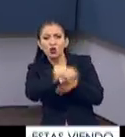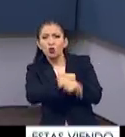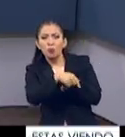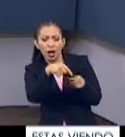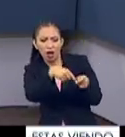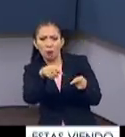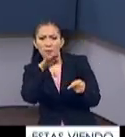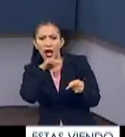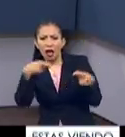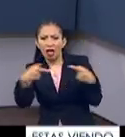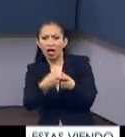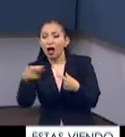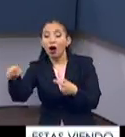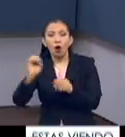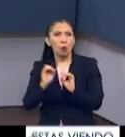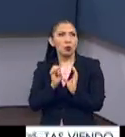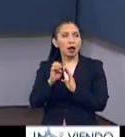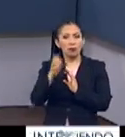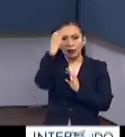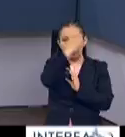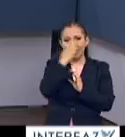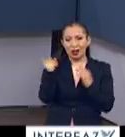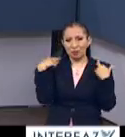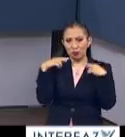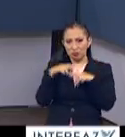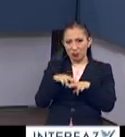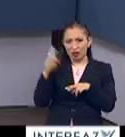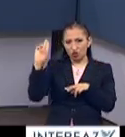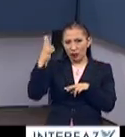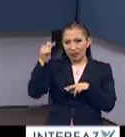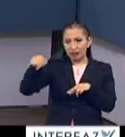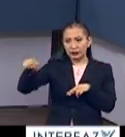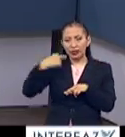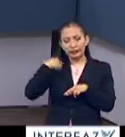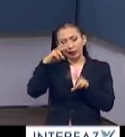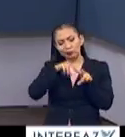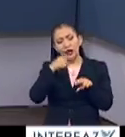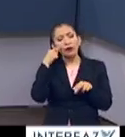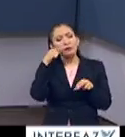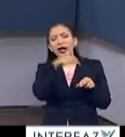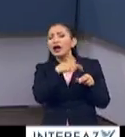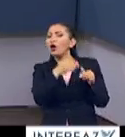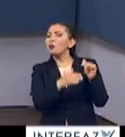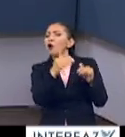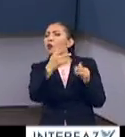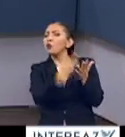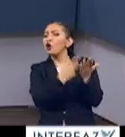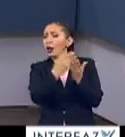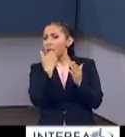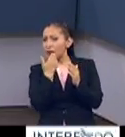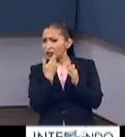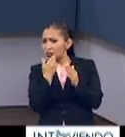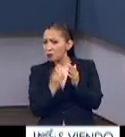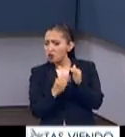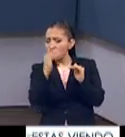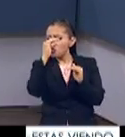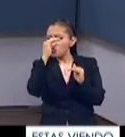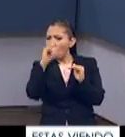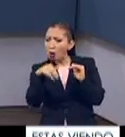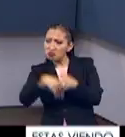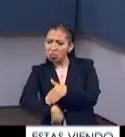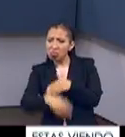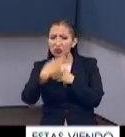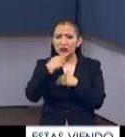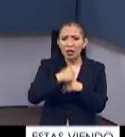datos. Claro. O evaluadores, claro. Por ejemplo, en la academia se hace mucho análisis de cómo van ciertas políticas públicas.